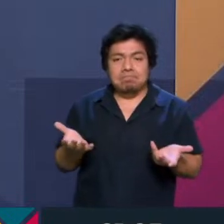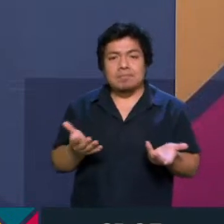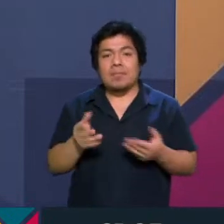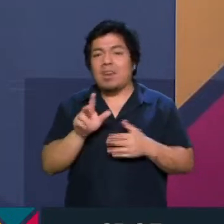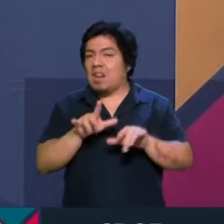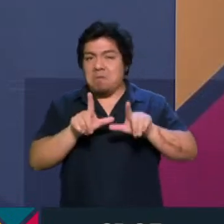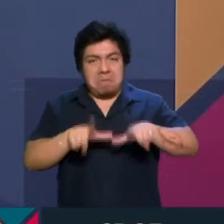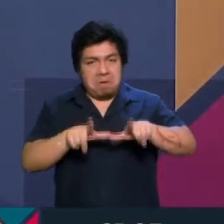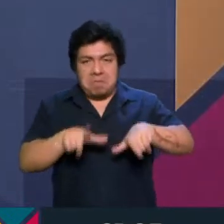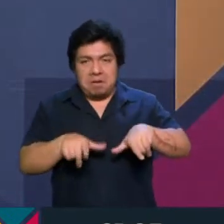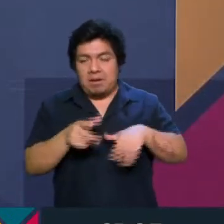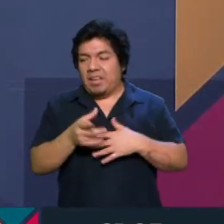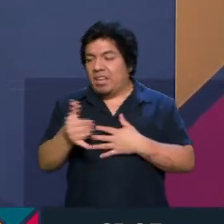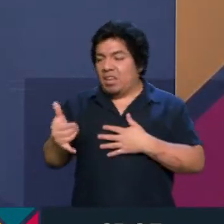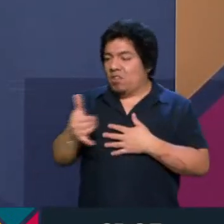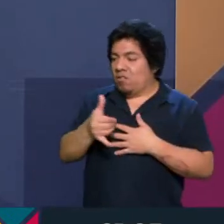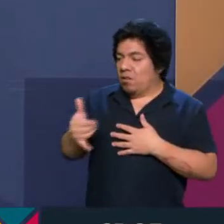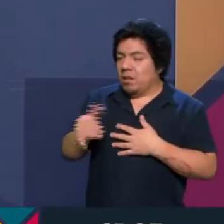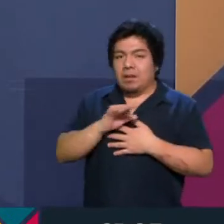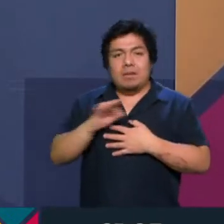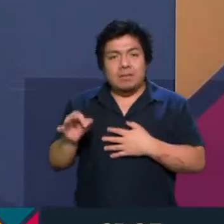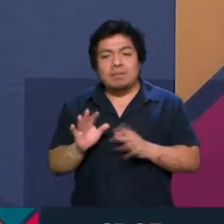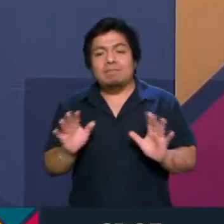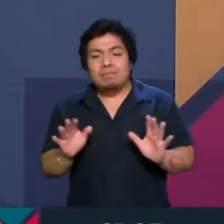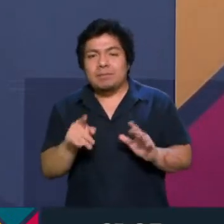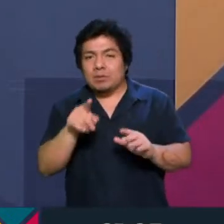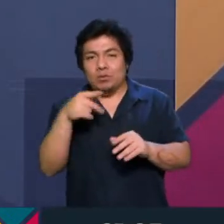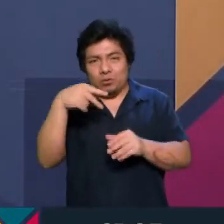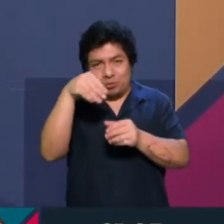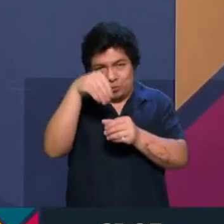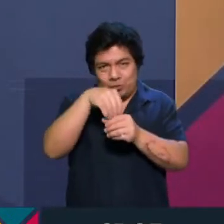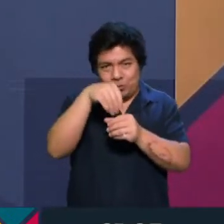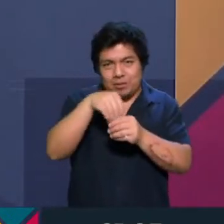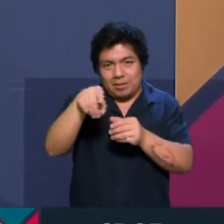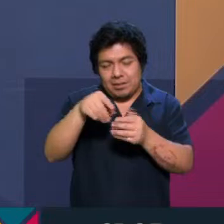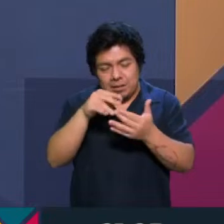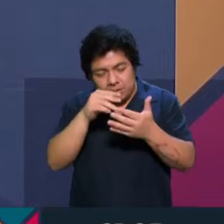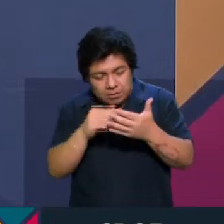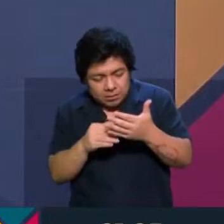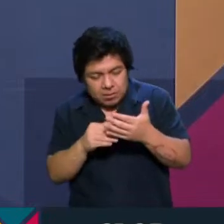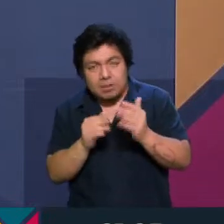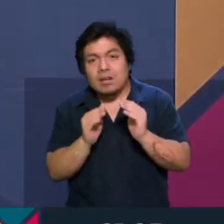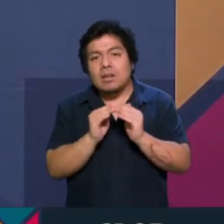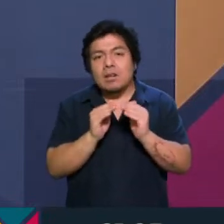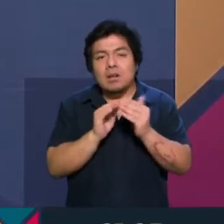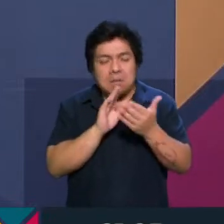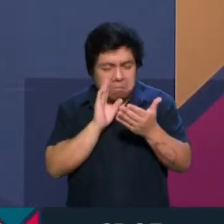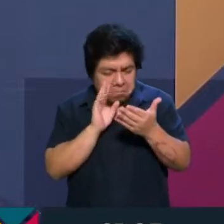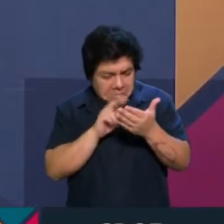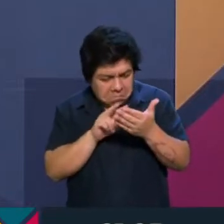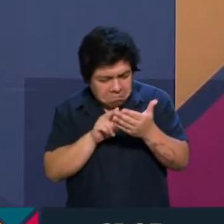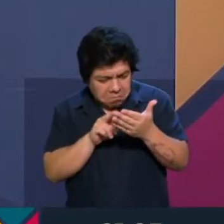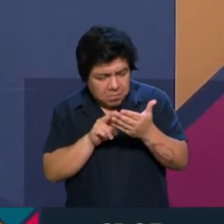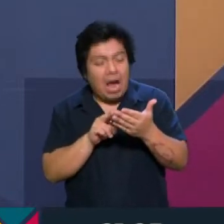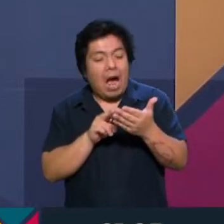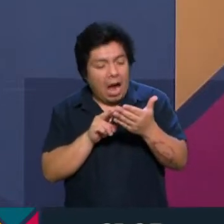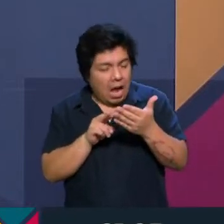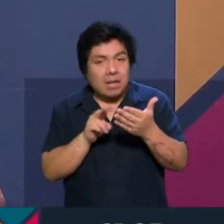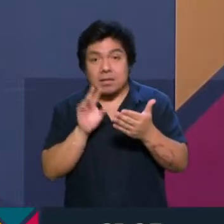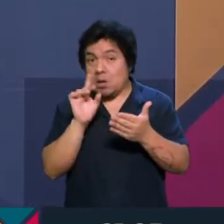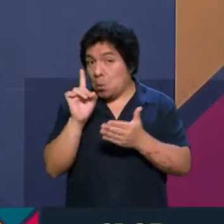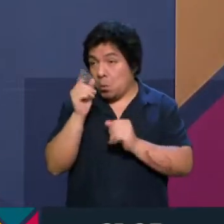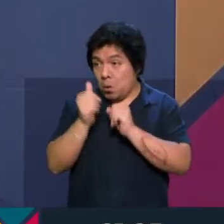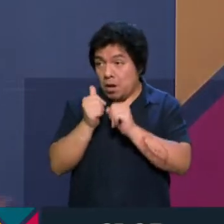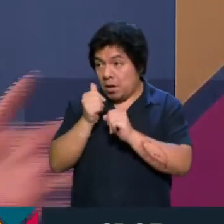de la página del Infonavit pueden ver sus cuentas, cómo está su subcuenta de vivienda, pueden ver si ellos ya tienen más de un